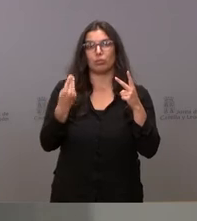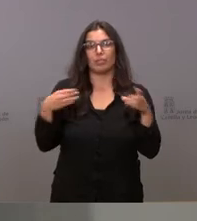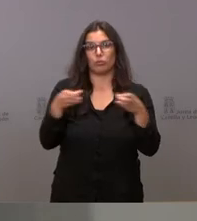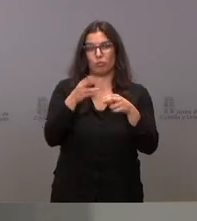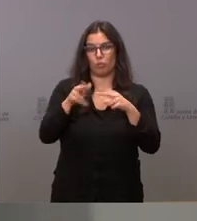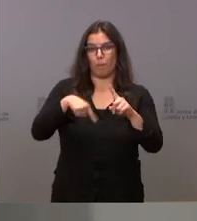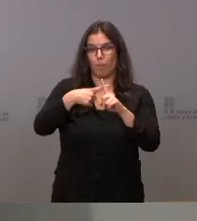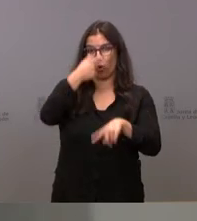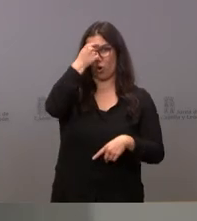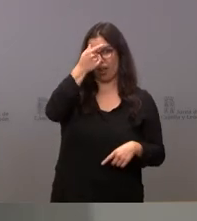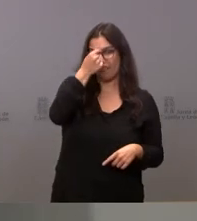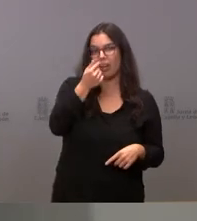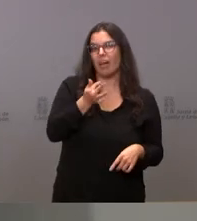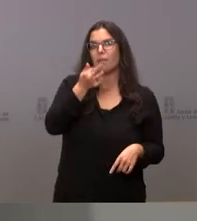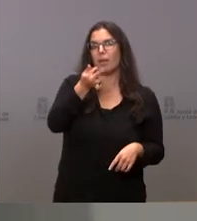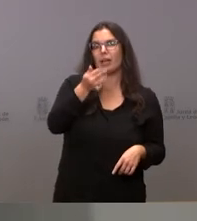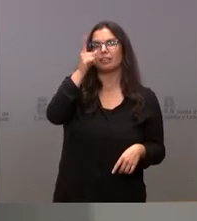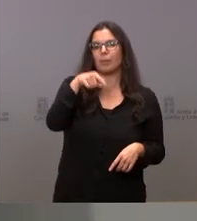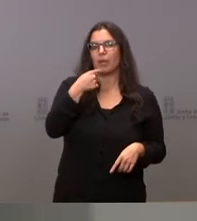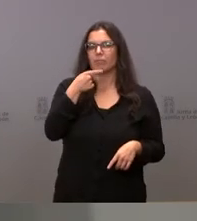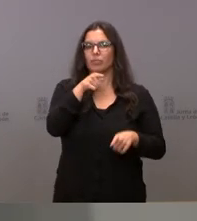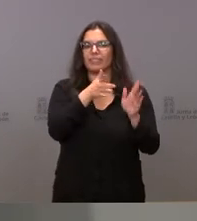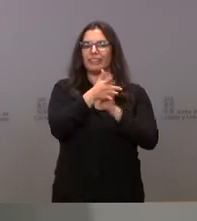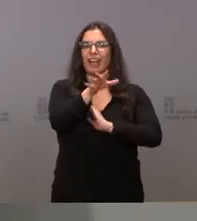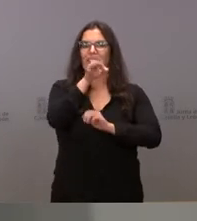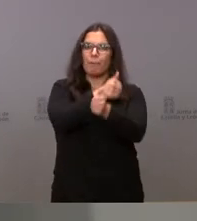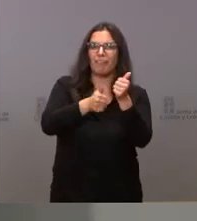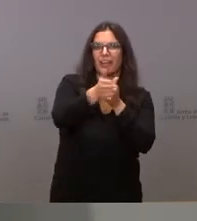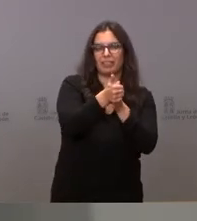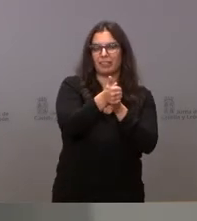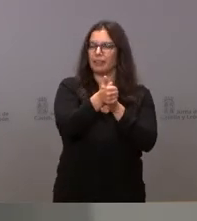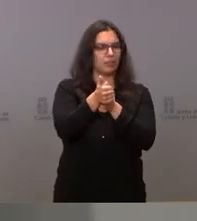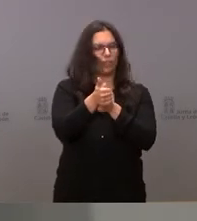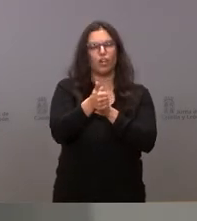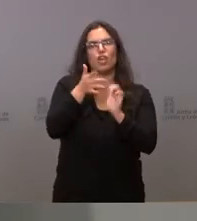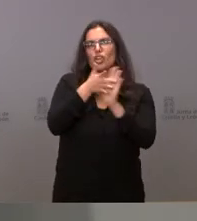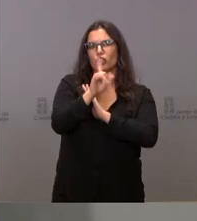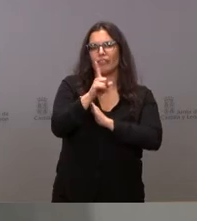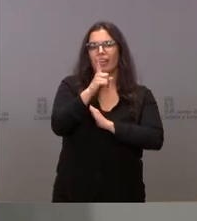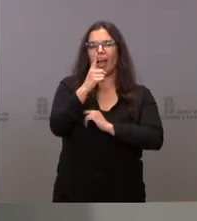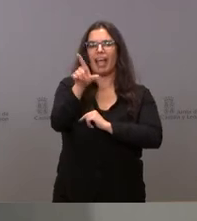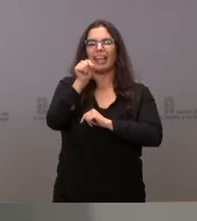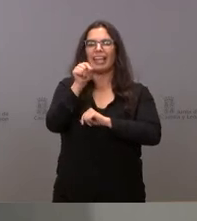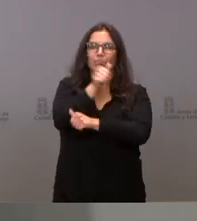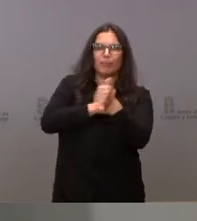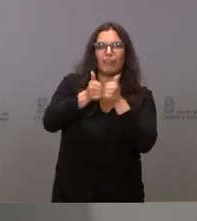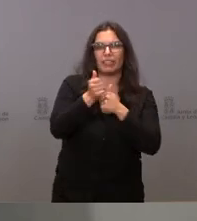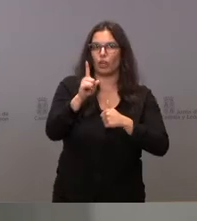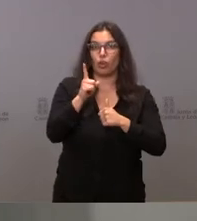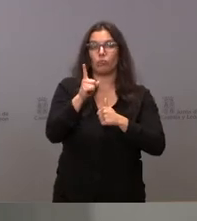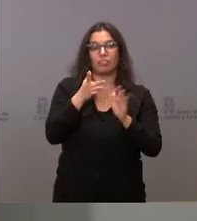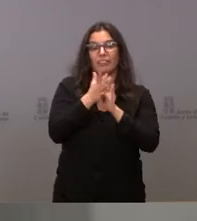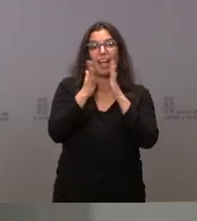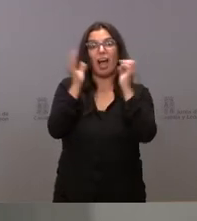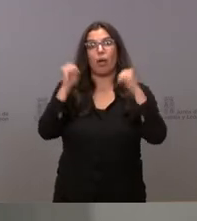de el trato preferente. No se trata de dar un trato preferente a nadie, se trata de llegar a